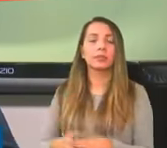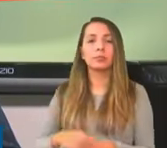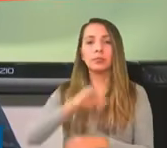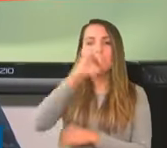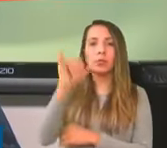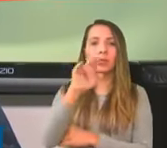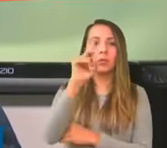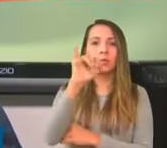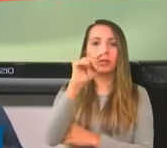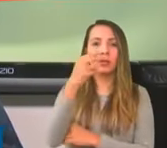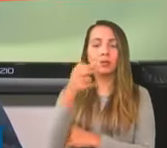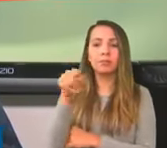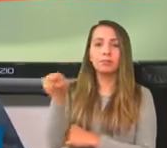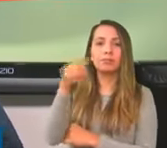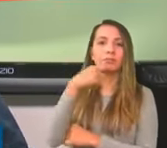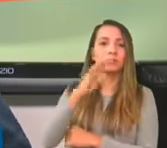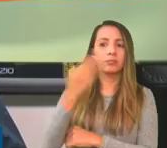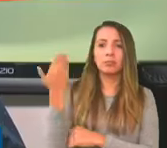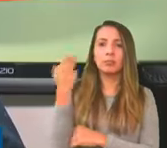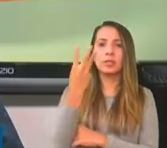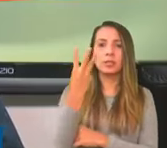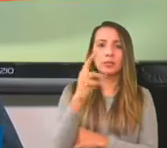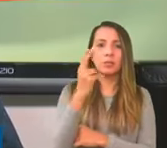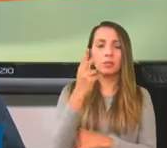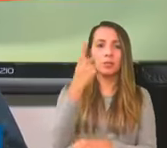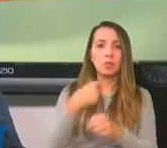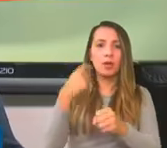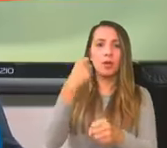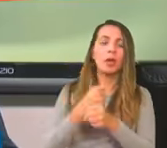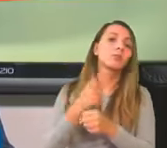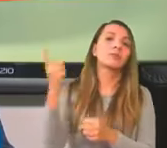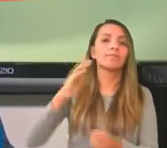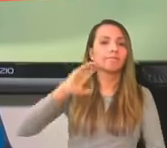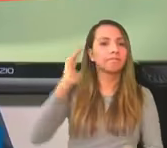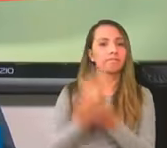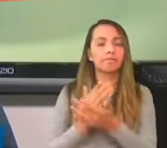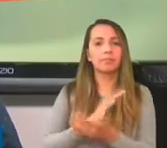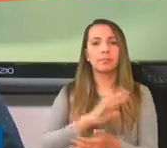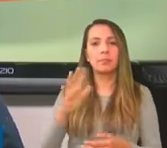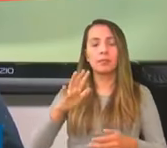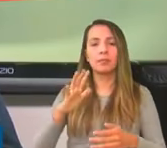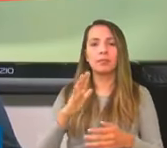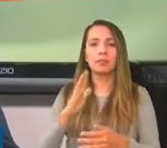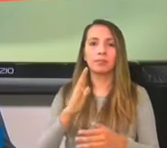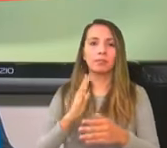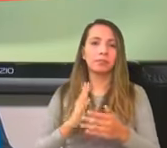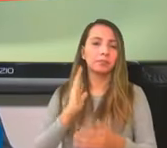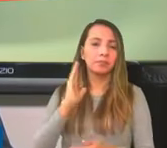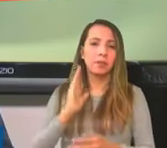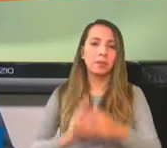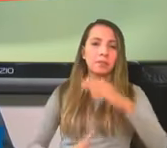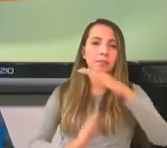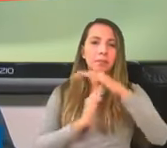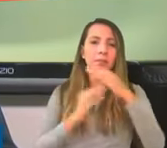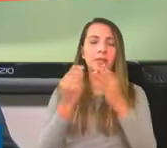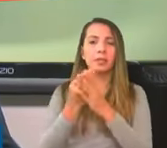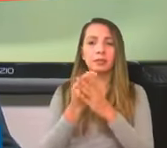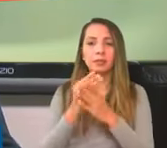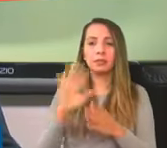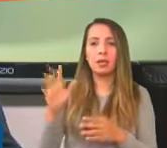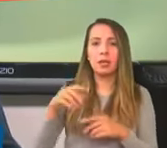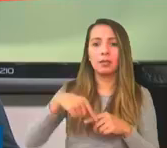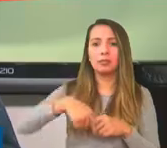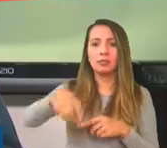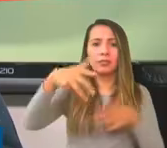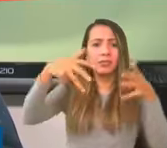están en paro laboral desde el 3 de noviembre del año pasado sin clases, ya se está terminando el mes de enero, que quedan como quien dice